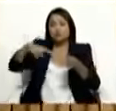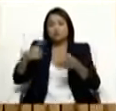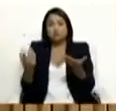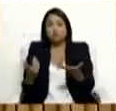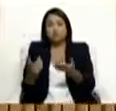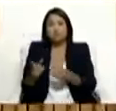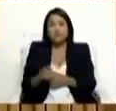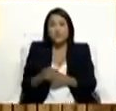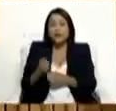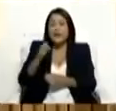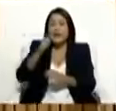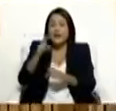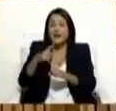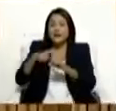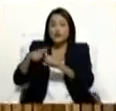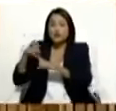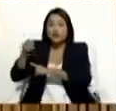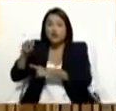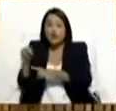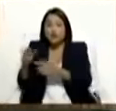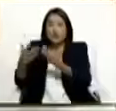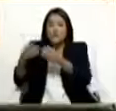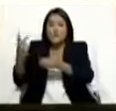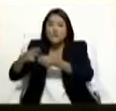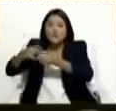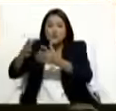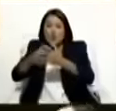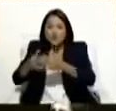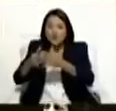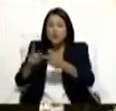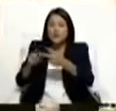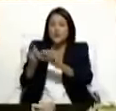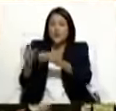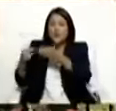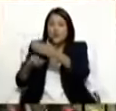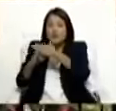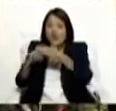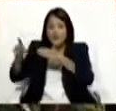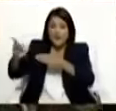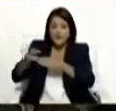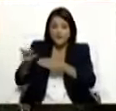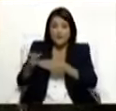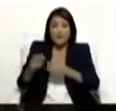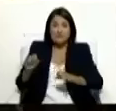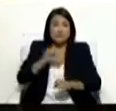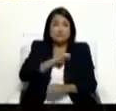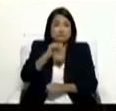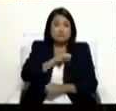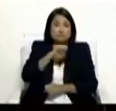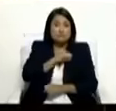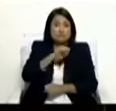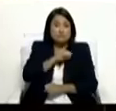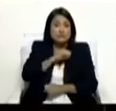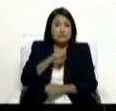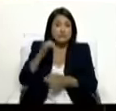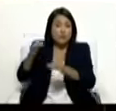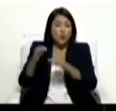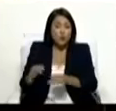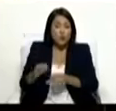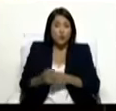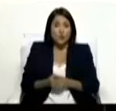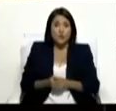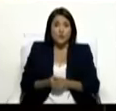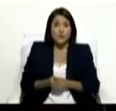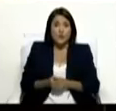de la filial de la ExxonMobil denominada Gobierno de la República Cooperativa de Guyana, deben estar muy atemorizados porque lo que